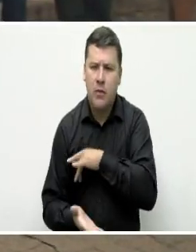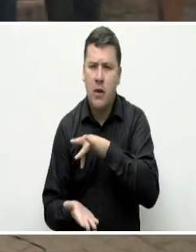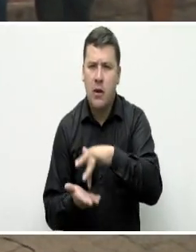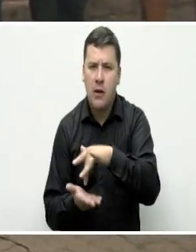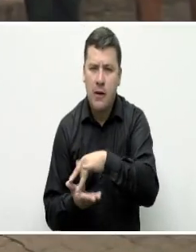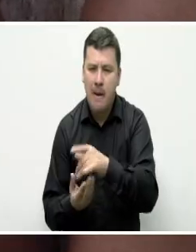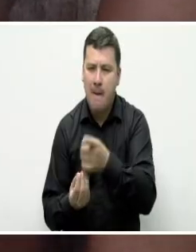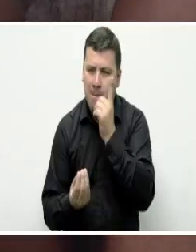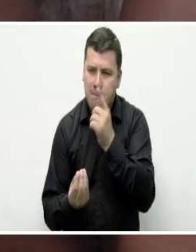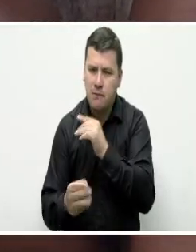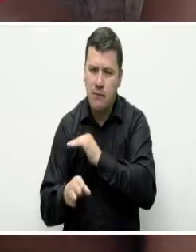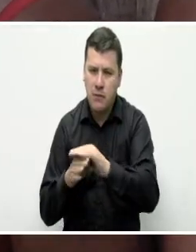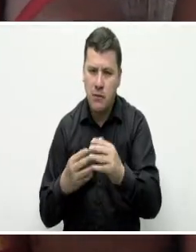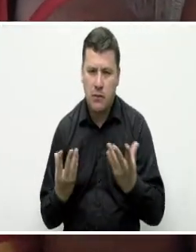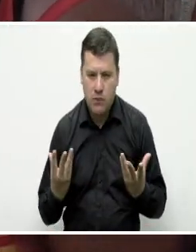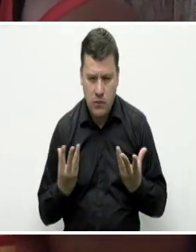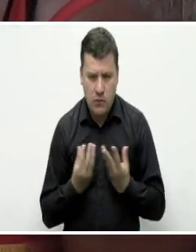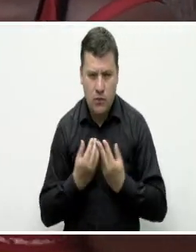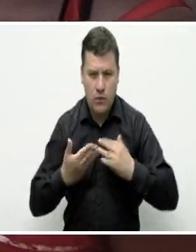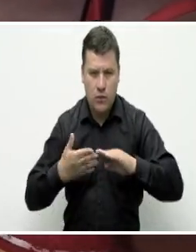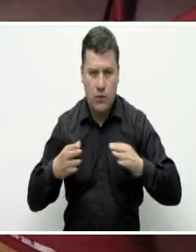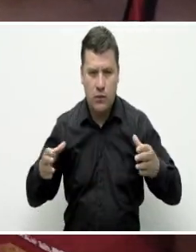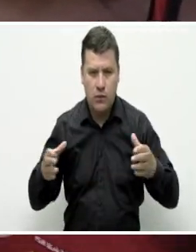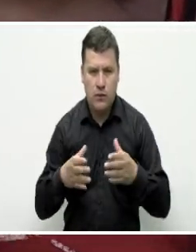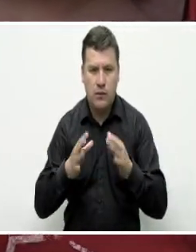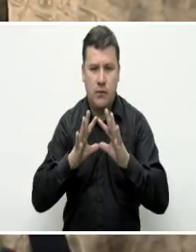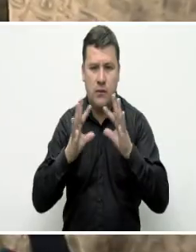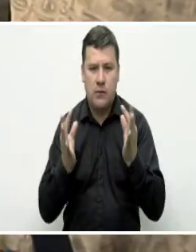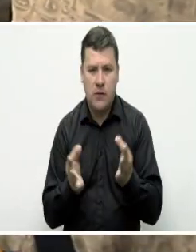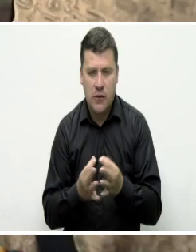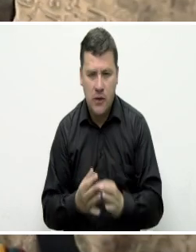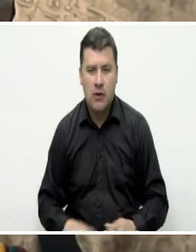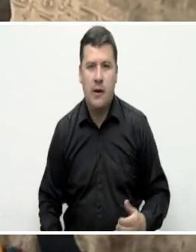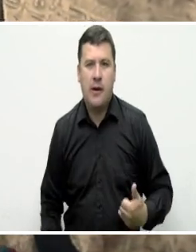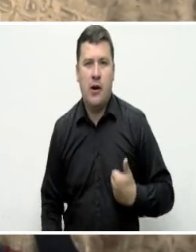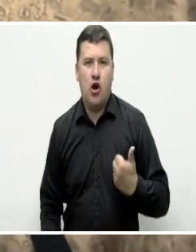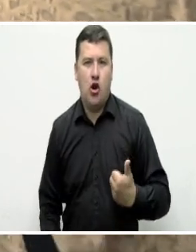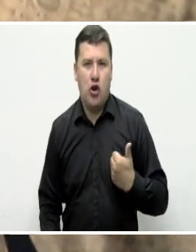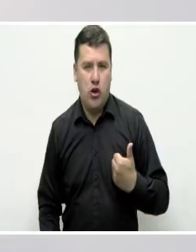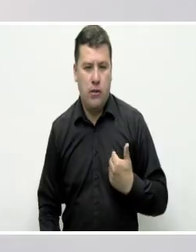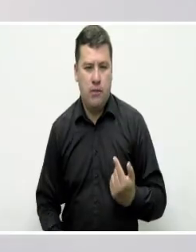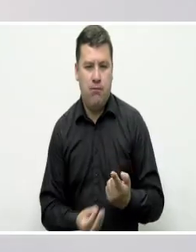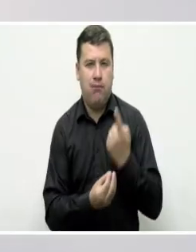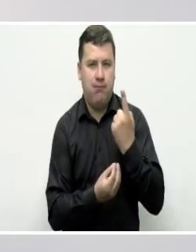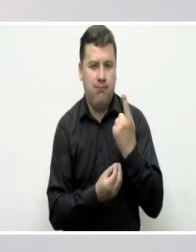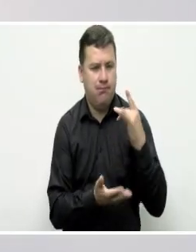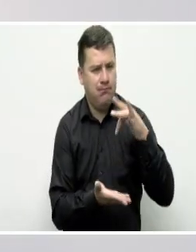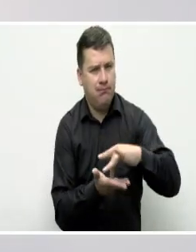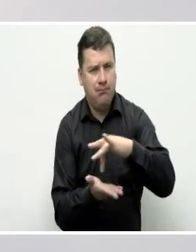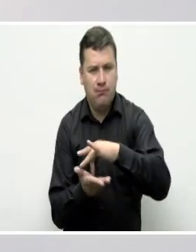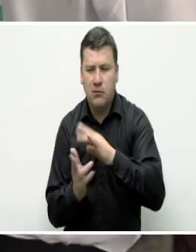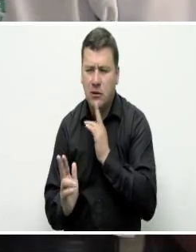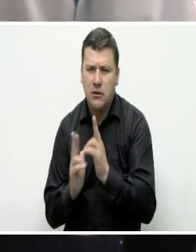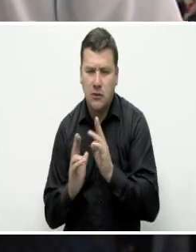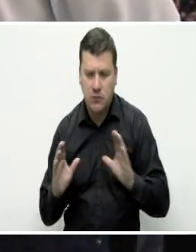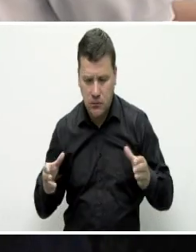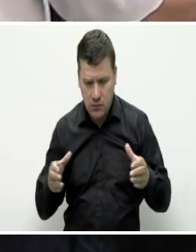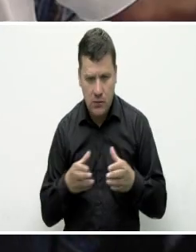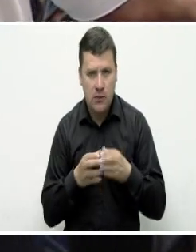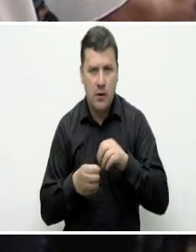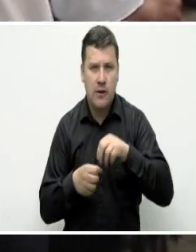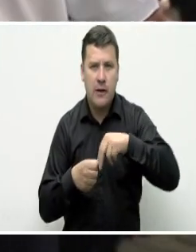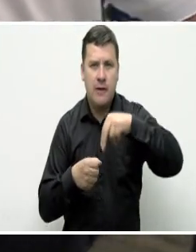participación política, la convivencia comunitaria y familiar, los jóvenes y la política, y el tipo de relación que establecen